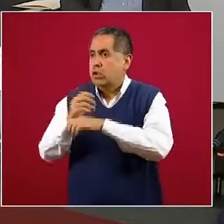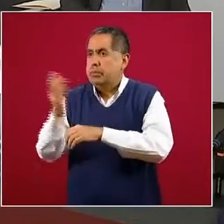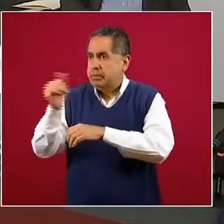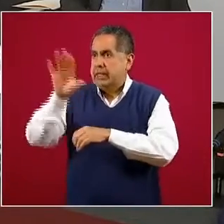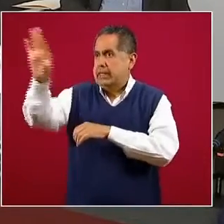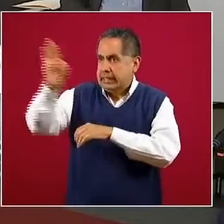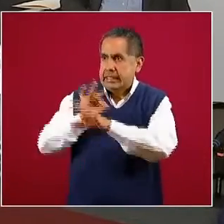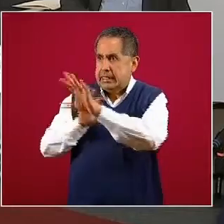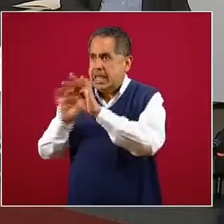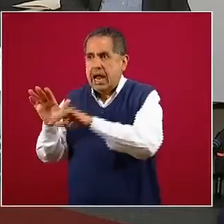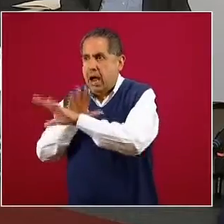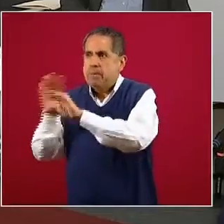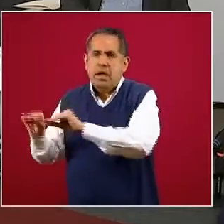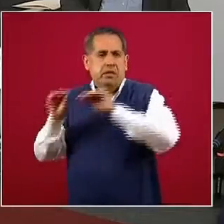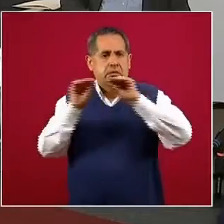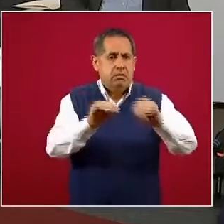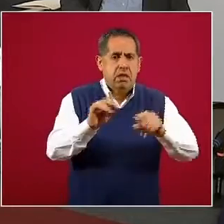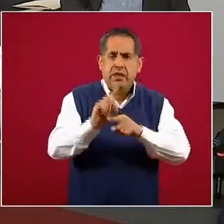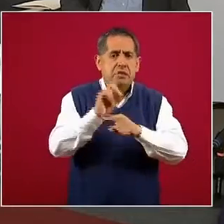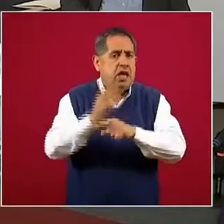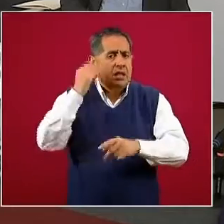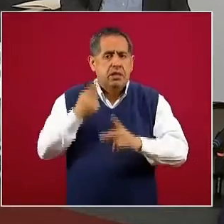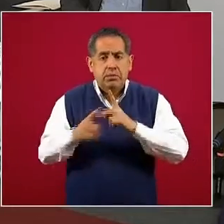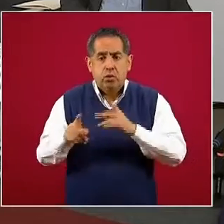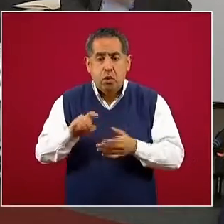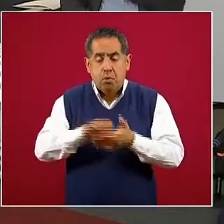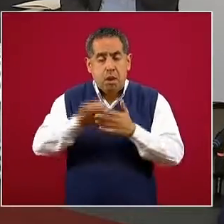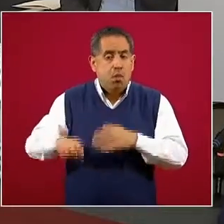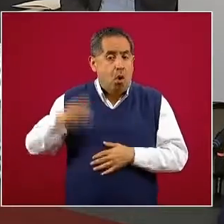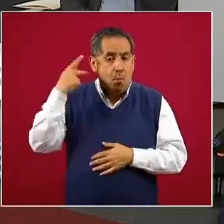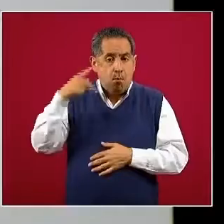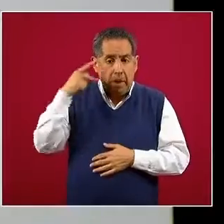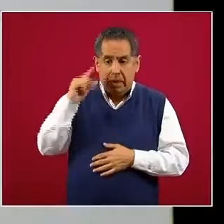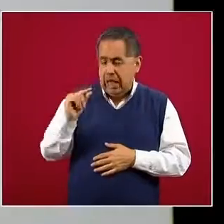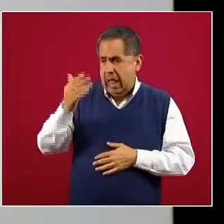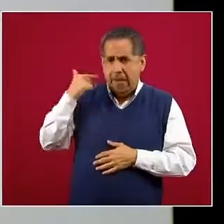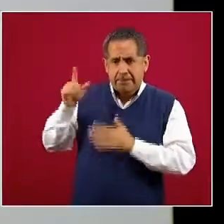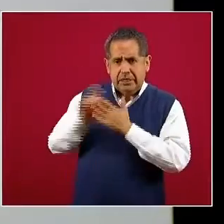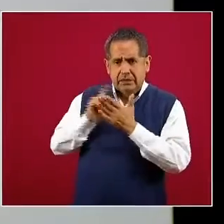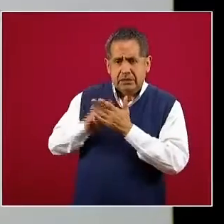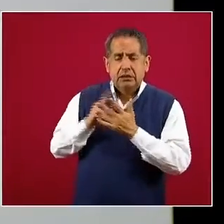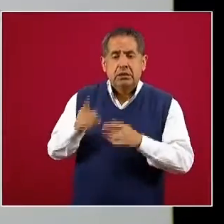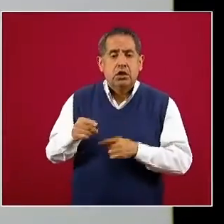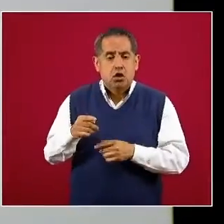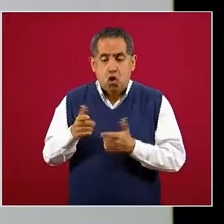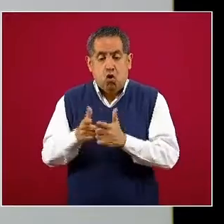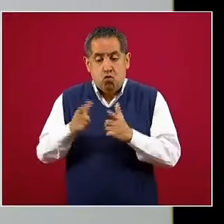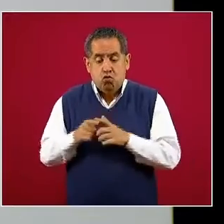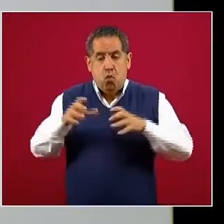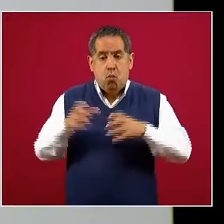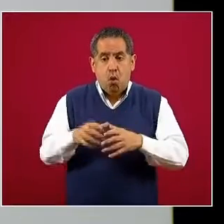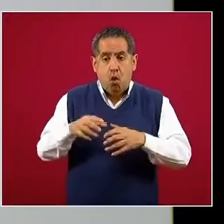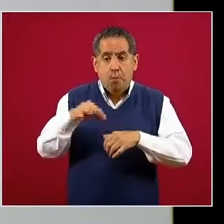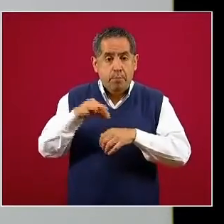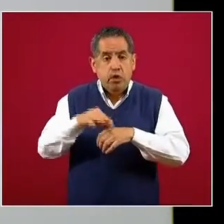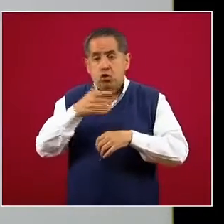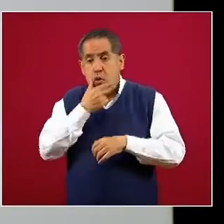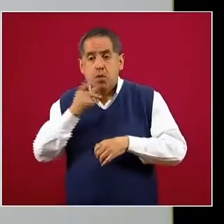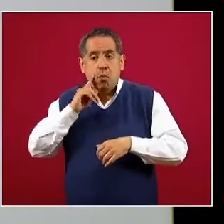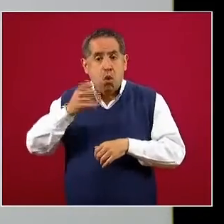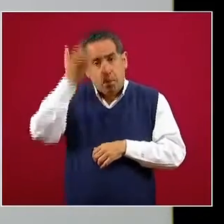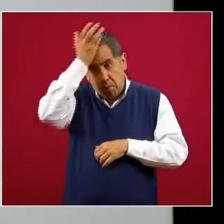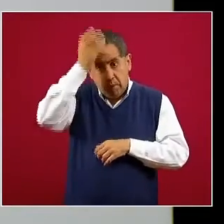error porque sí se entregó información equivocadamente, pero no fue un cambio de cuerpo, fue información errónea sobre 2 personas